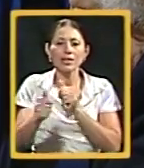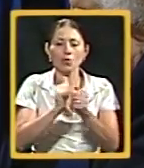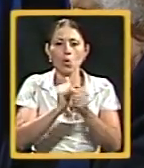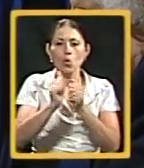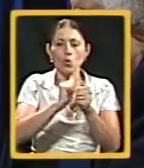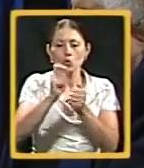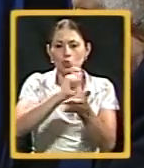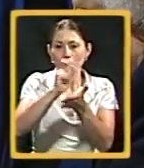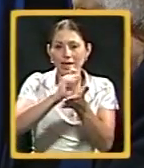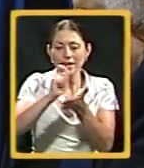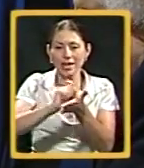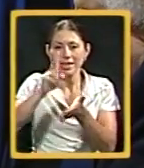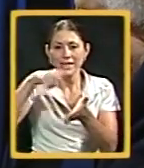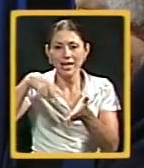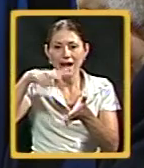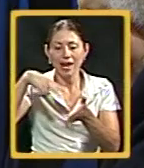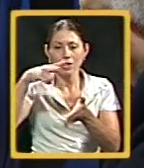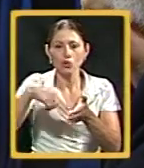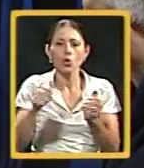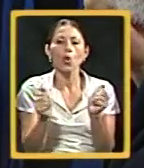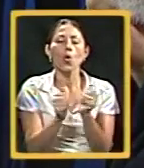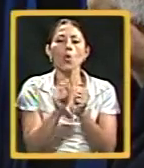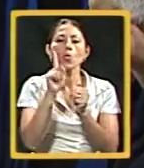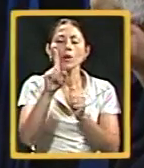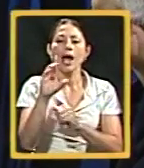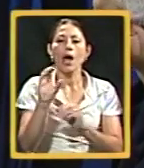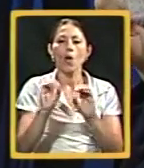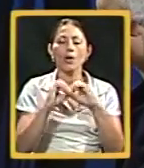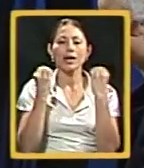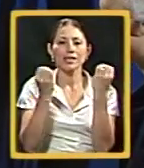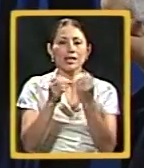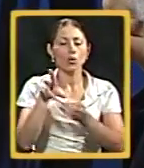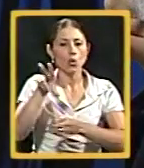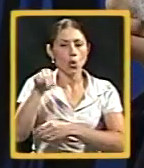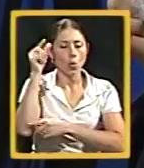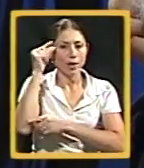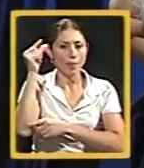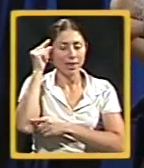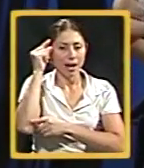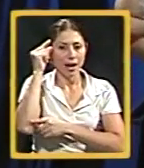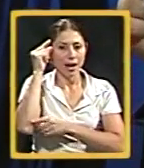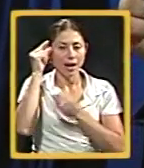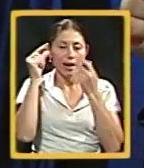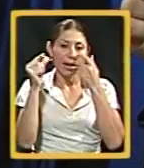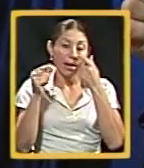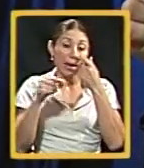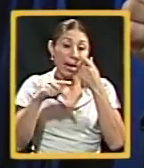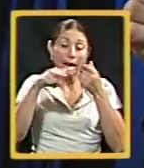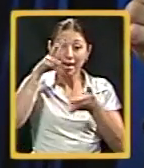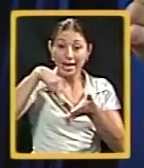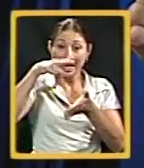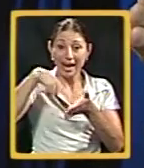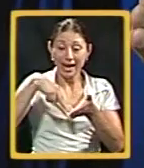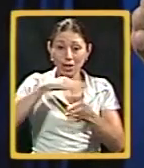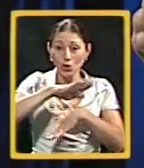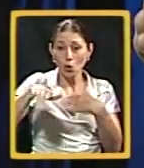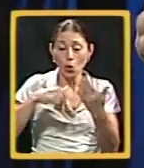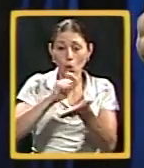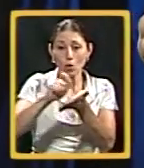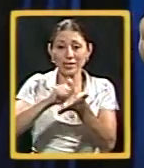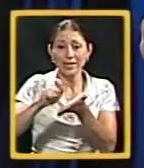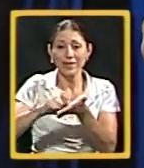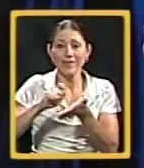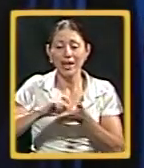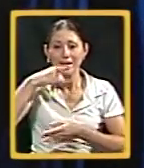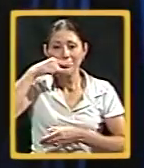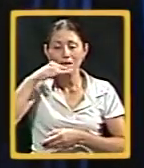literarios con una organización no gubernamental y leer los trabajos que escribían esos niños y esos jóvenes.